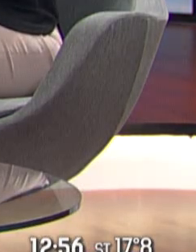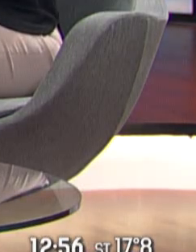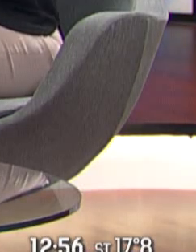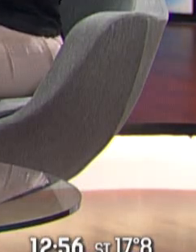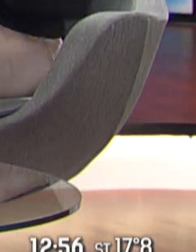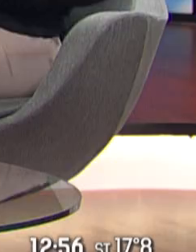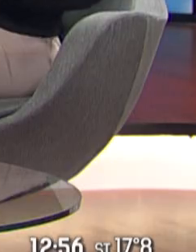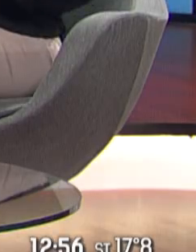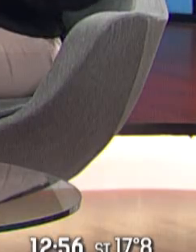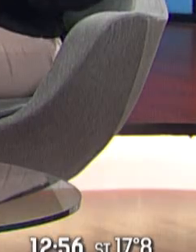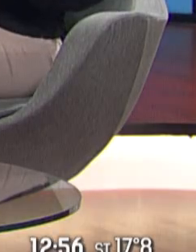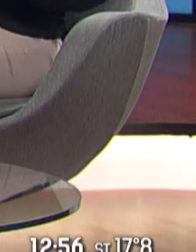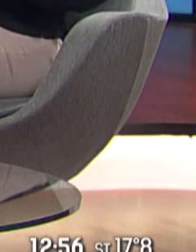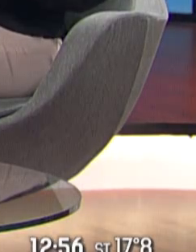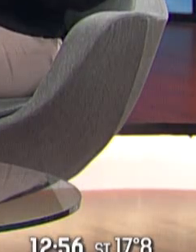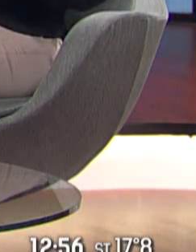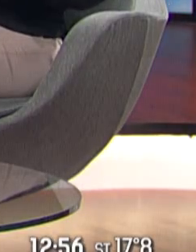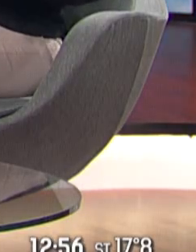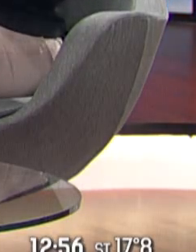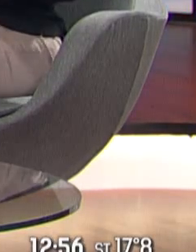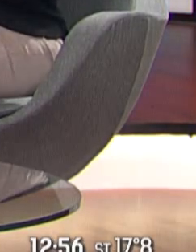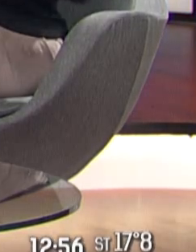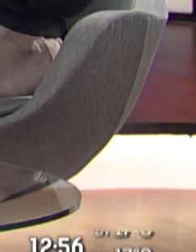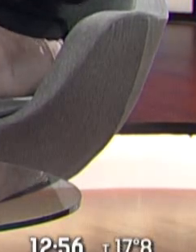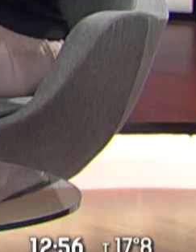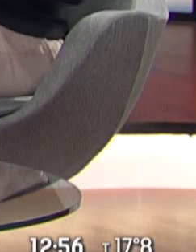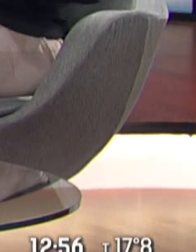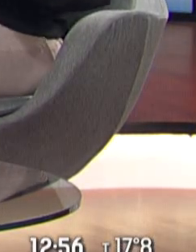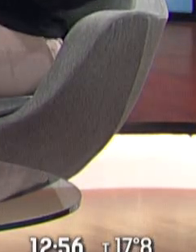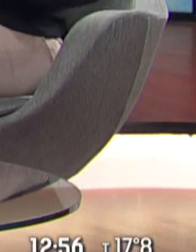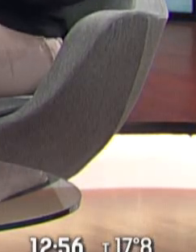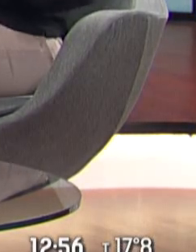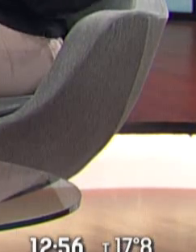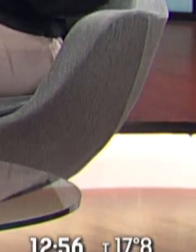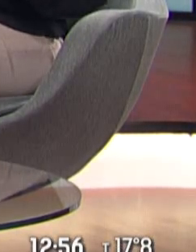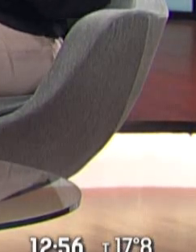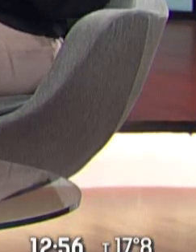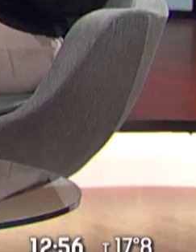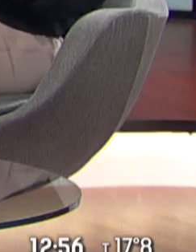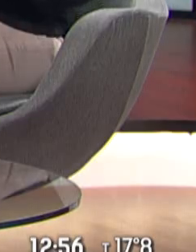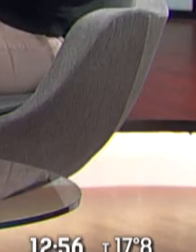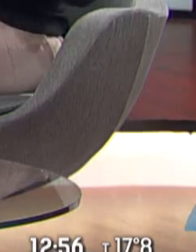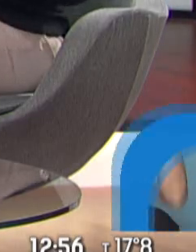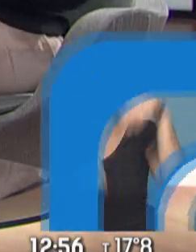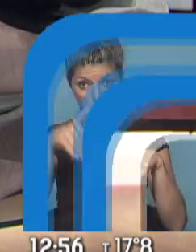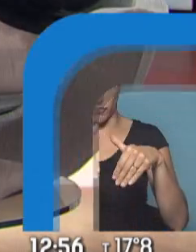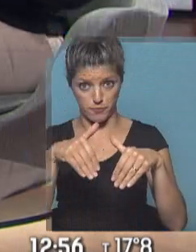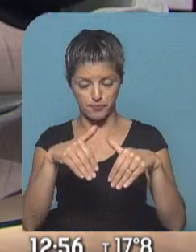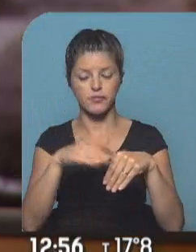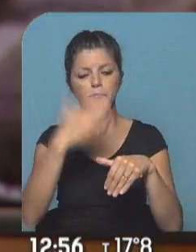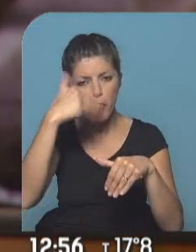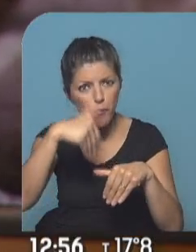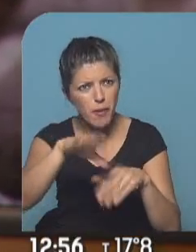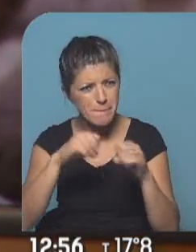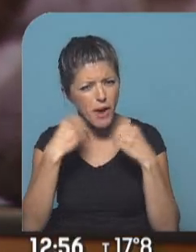lo que hay como fisura dentro de la oposición, ¿puede mejorar después de una elección interna como esta? Es decir, porque lo que uno ve es que